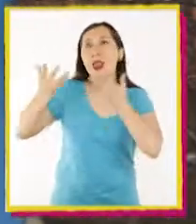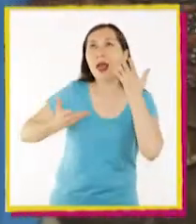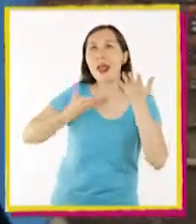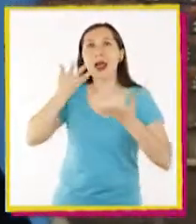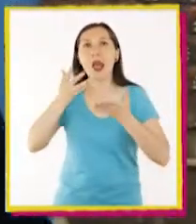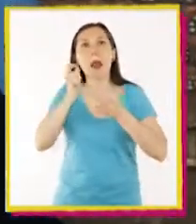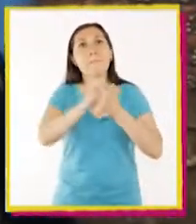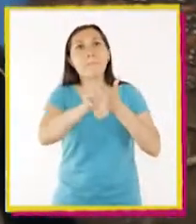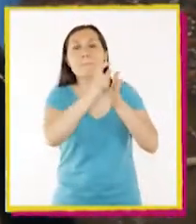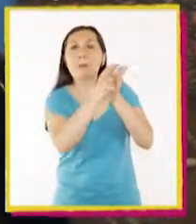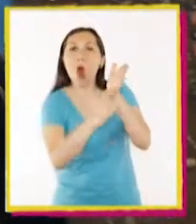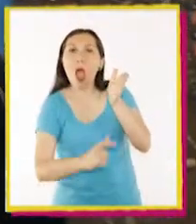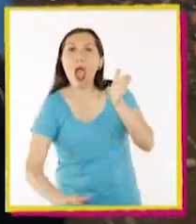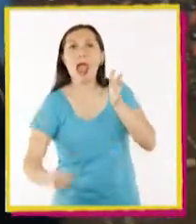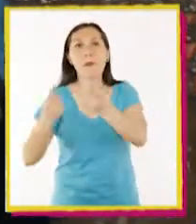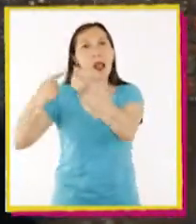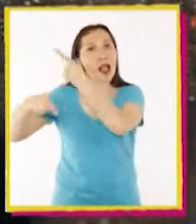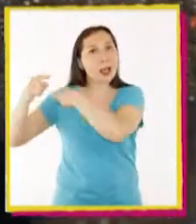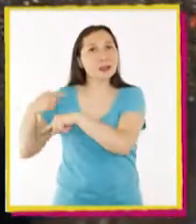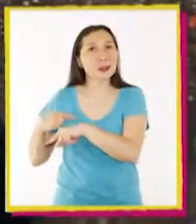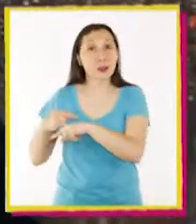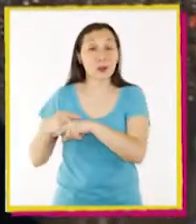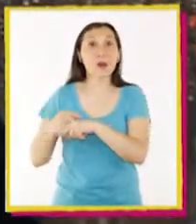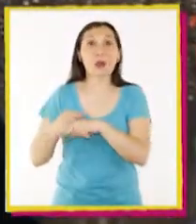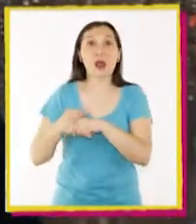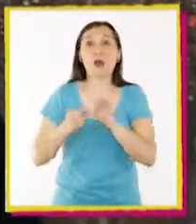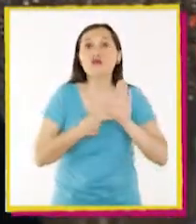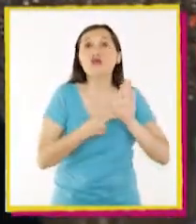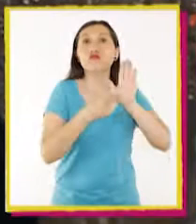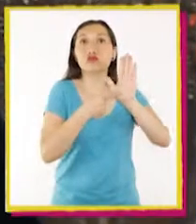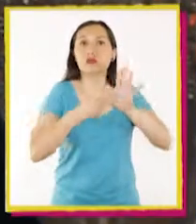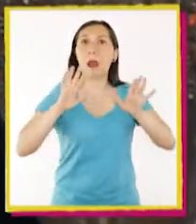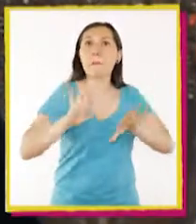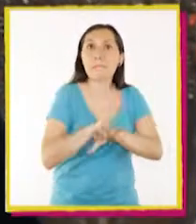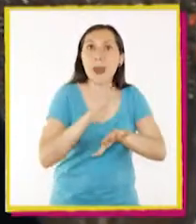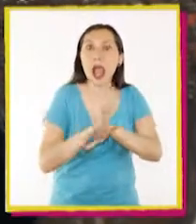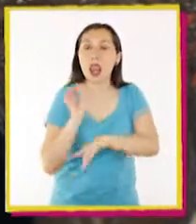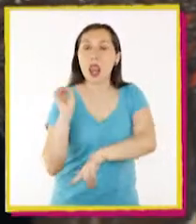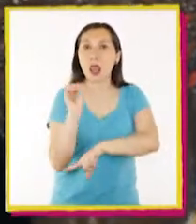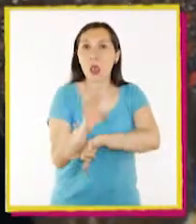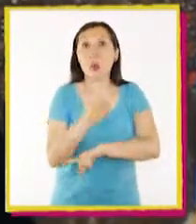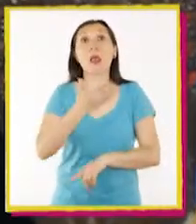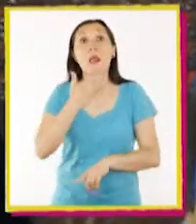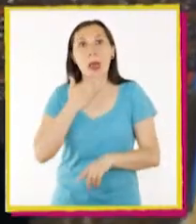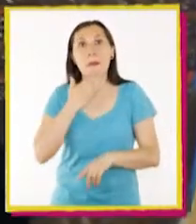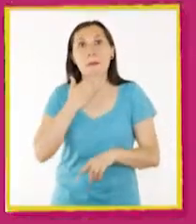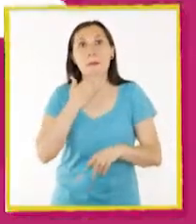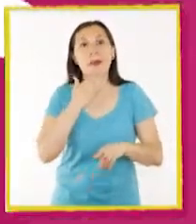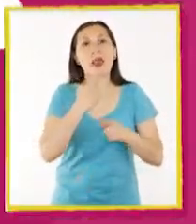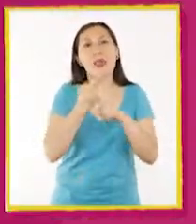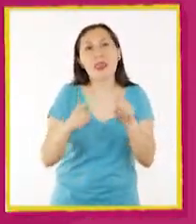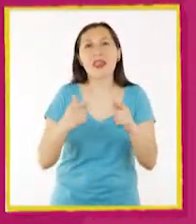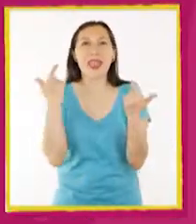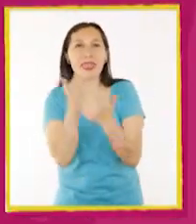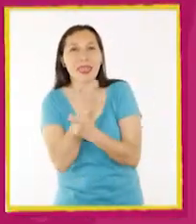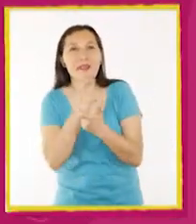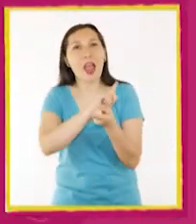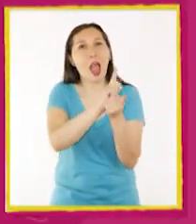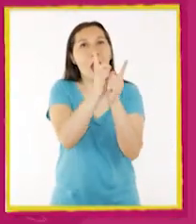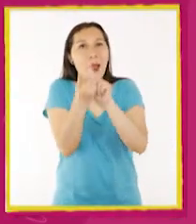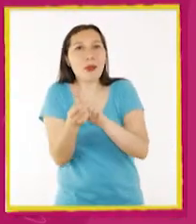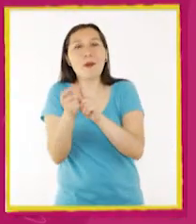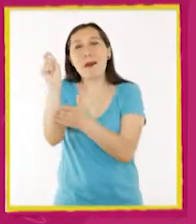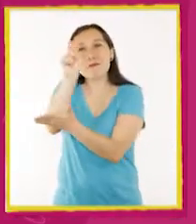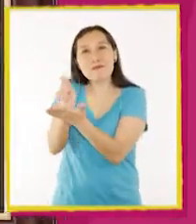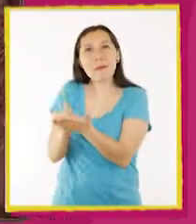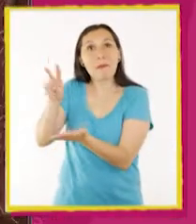canciones, se han escrito poemas e historias, ha salido en películas e incluso se han hecho versiones divertidas de